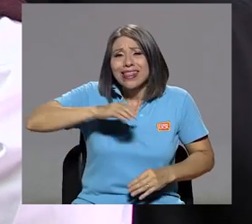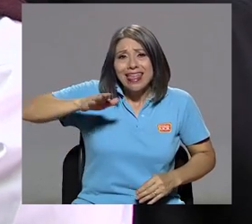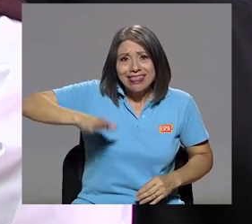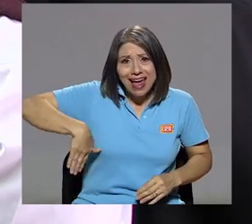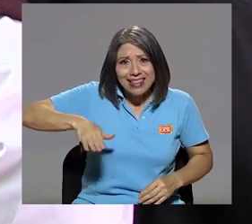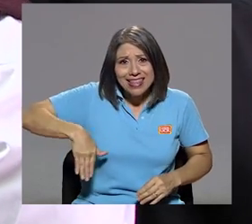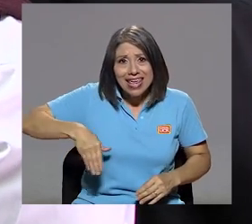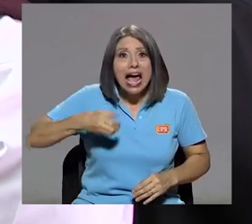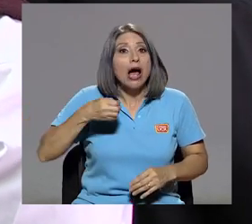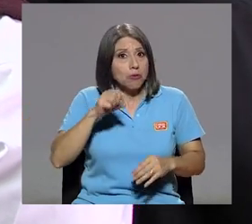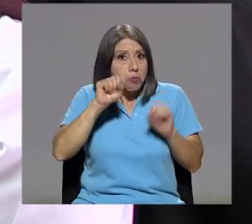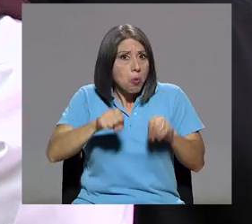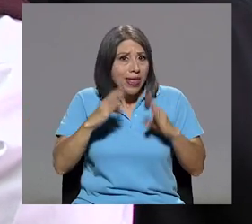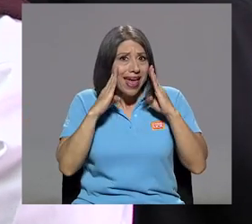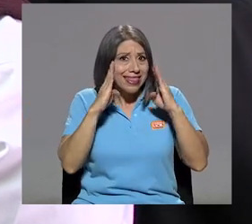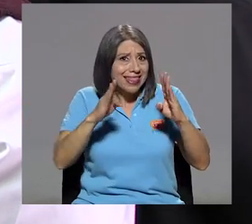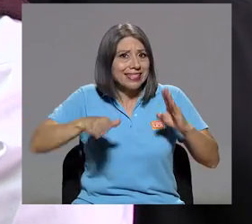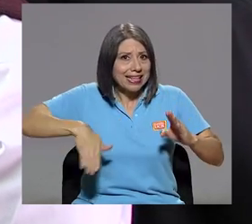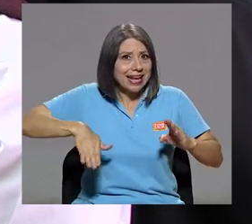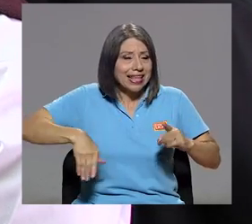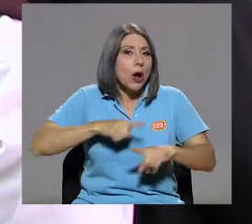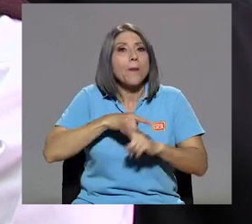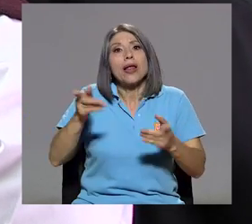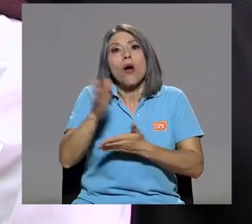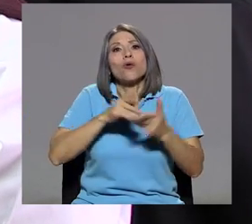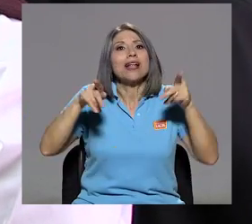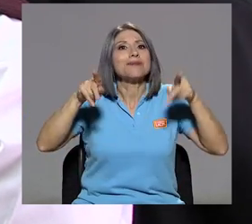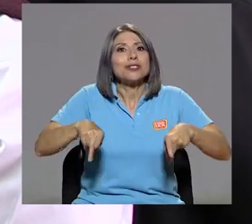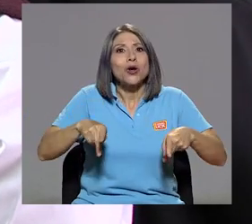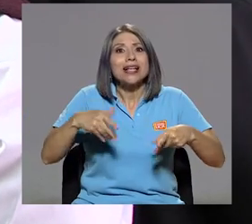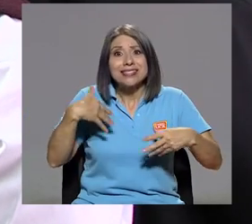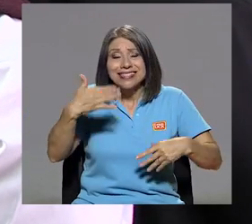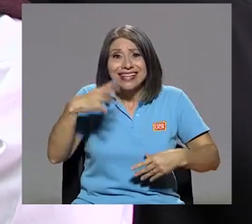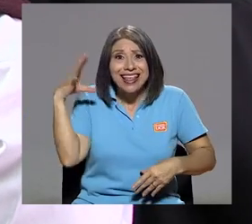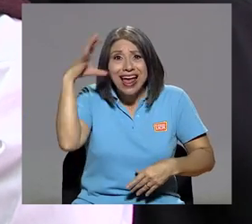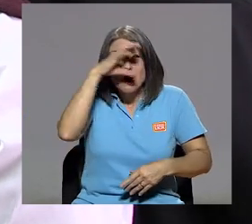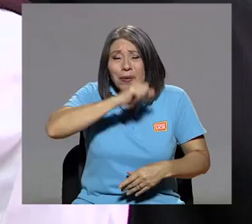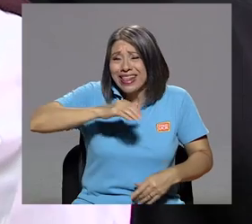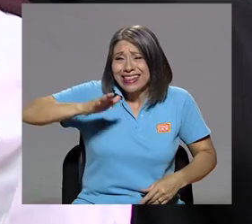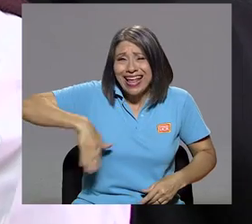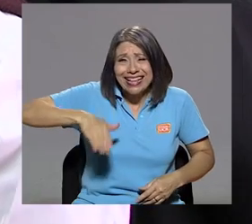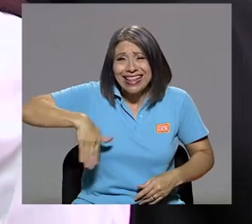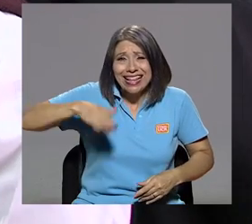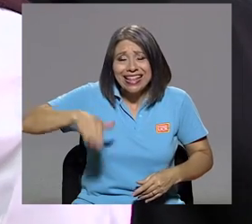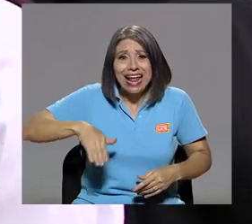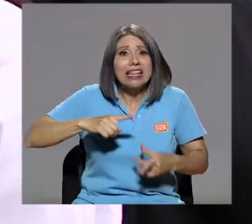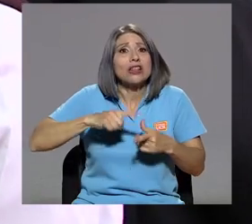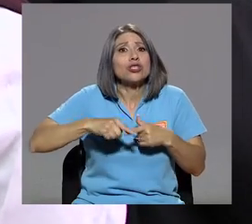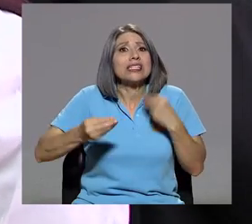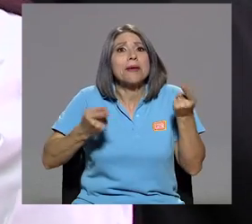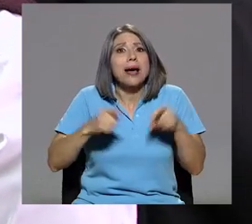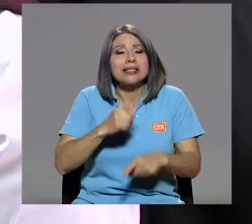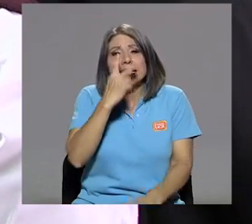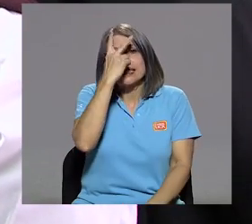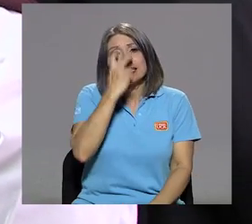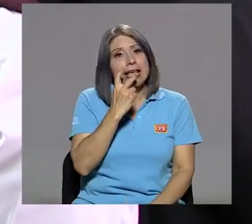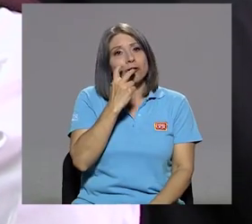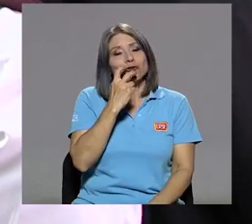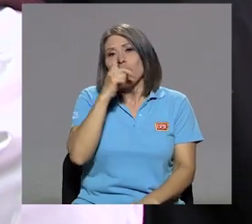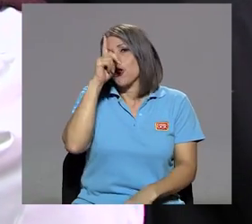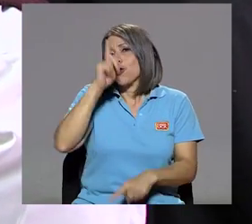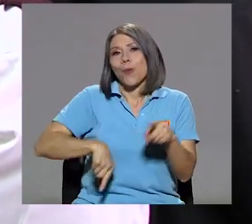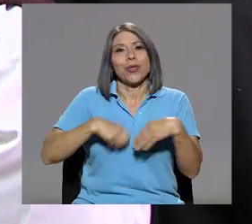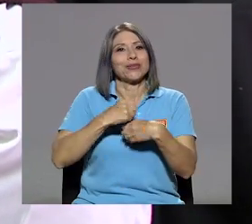fases tardías, hay pacientes que indefectiblemente quedan ciegos y ni aquí ni en ningún lugar del mundo podemos hacer nada para